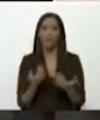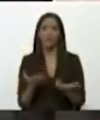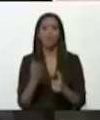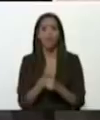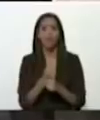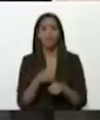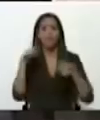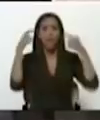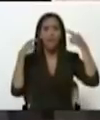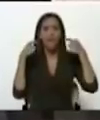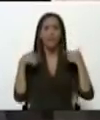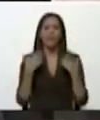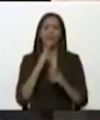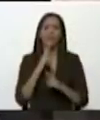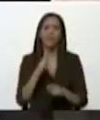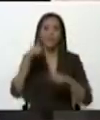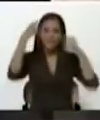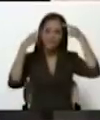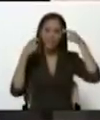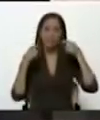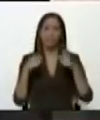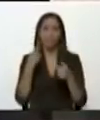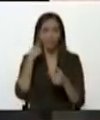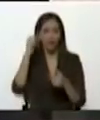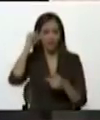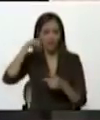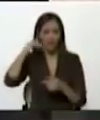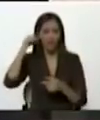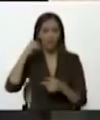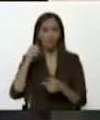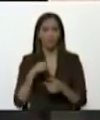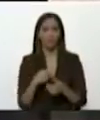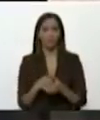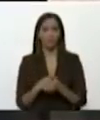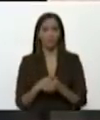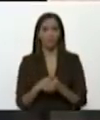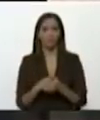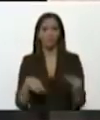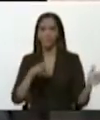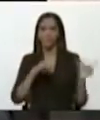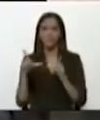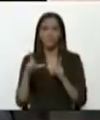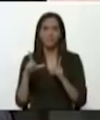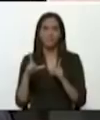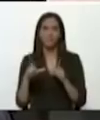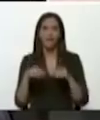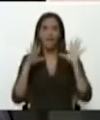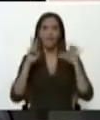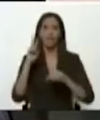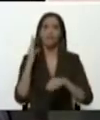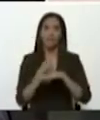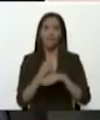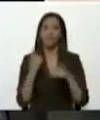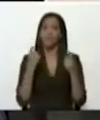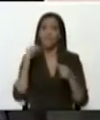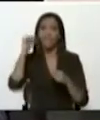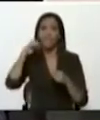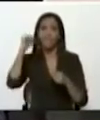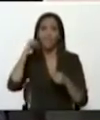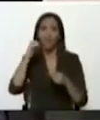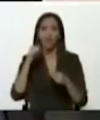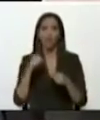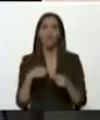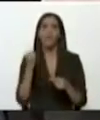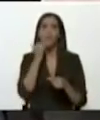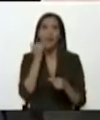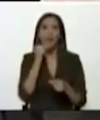y cuál va a ser la respuesta del chavismo. Veamos este otro video. ¿Lo tienes ahí? ¿Ya listo? Vamos hasta las 2:30 porque todavía faltan videos y